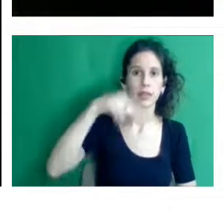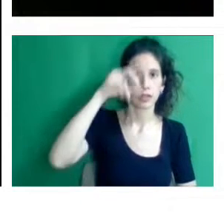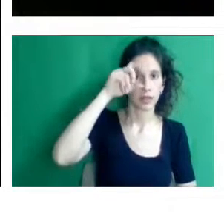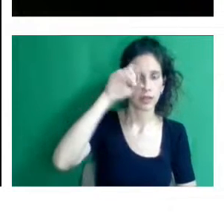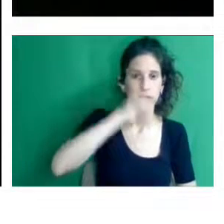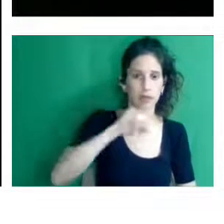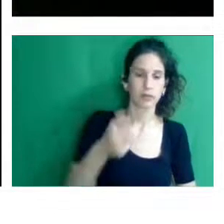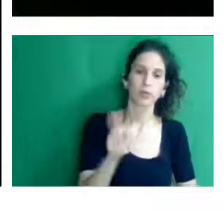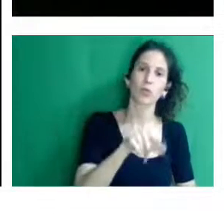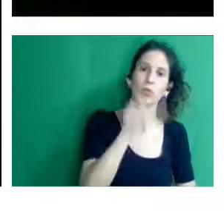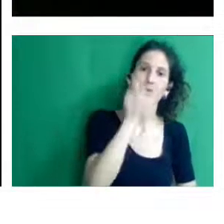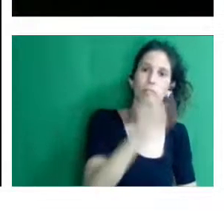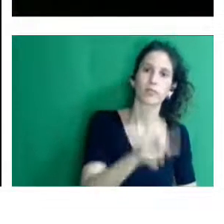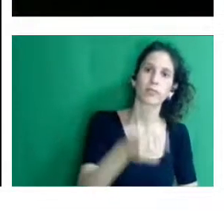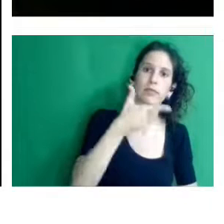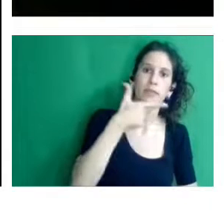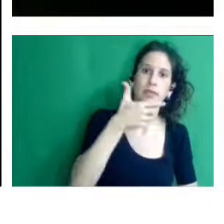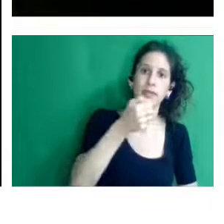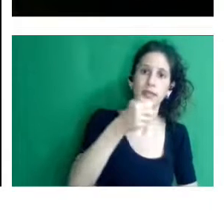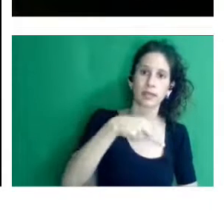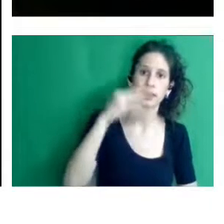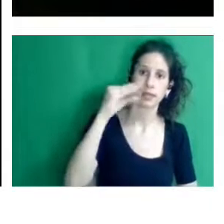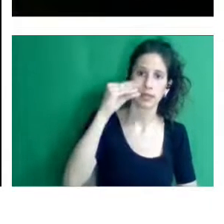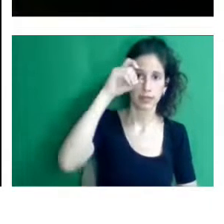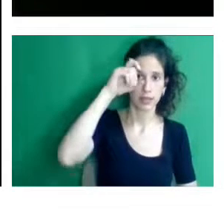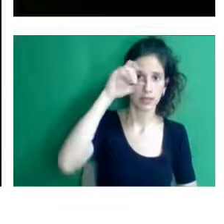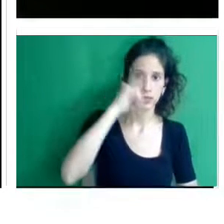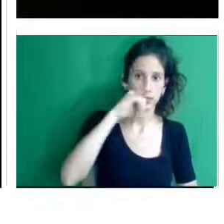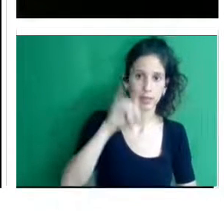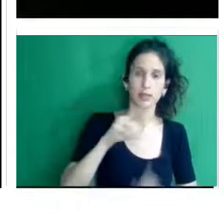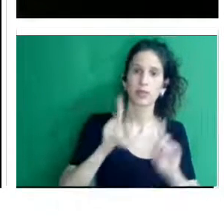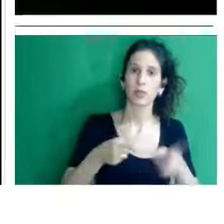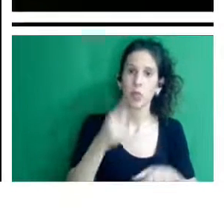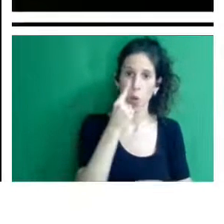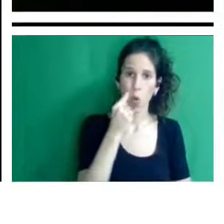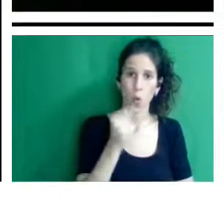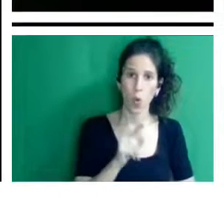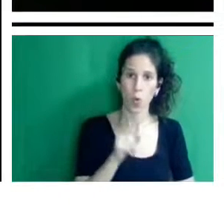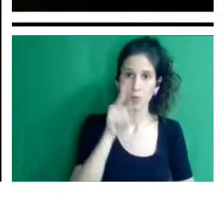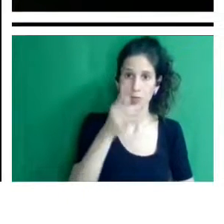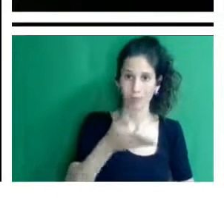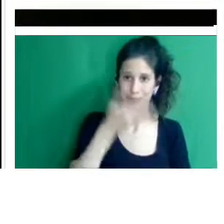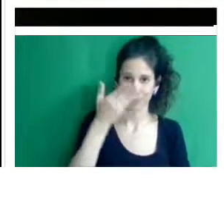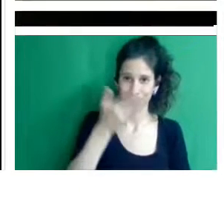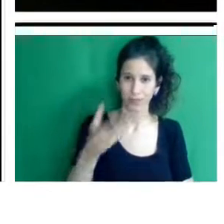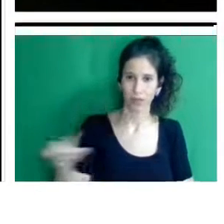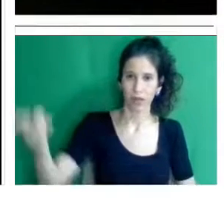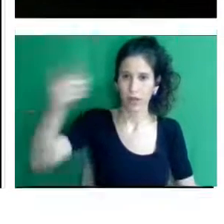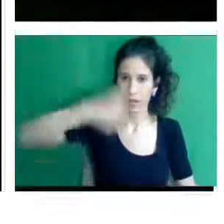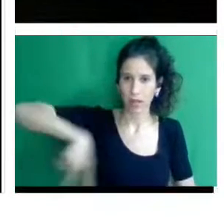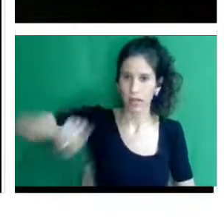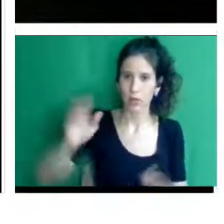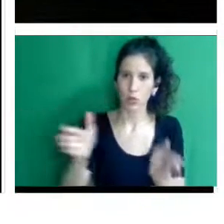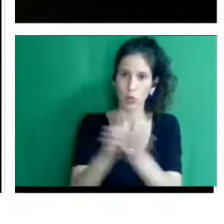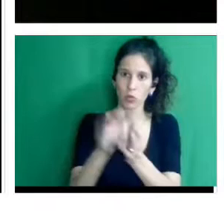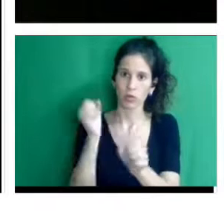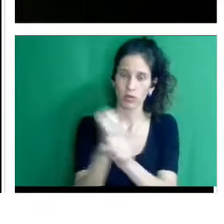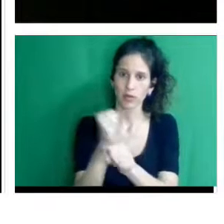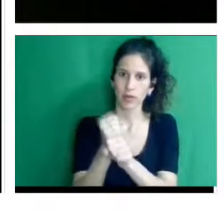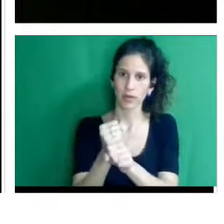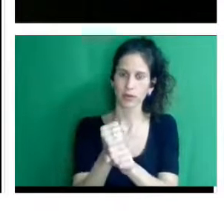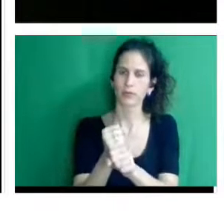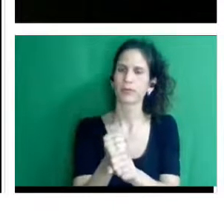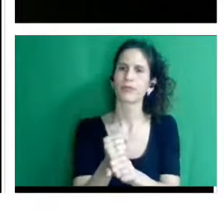quienes exponen. Las etapas desarrolladas para la construcción de esta guía fueron las siguientes. En primer lugar,